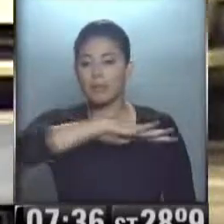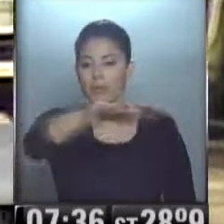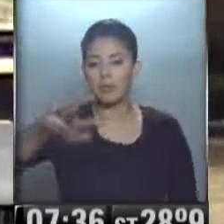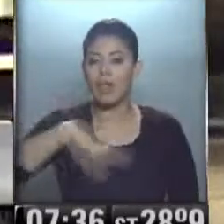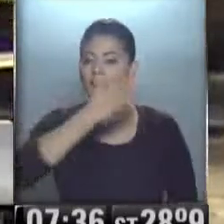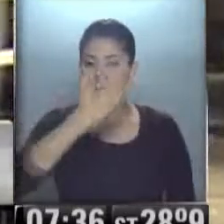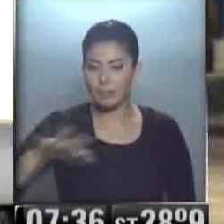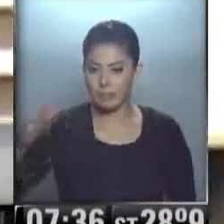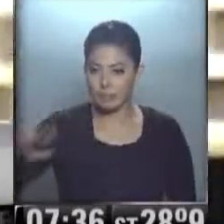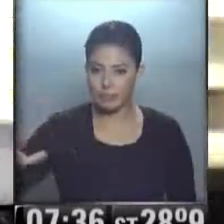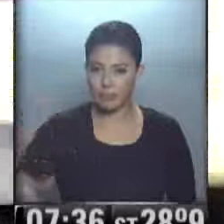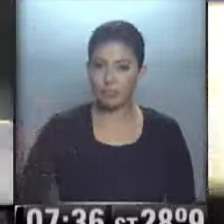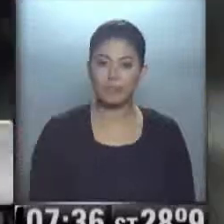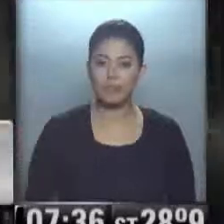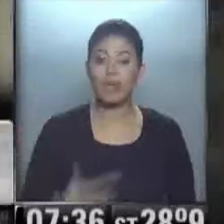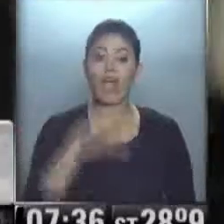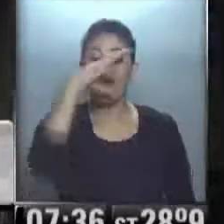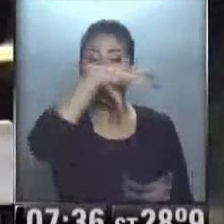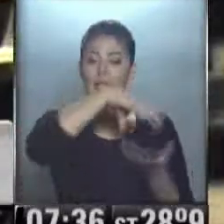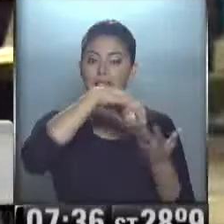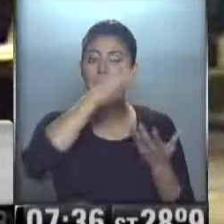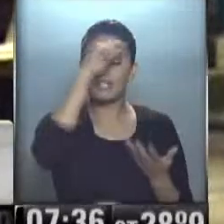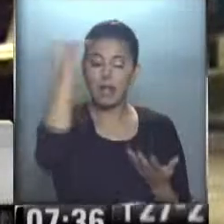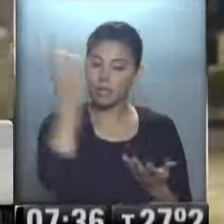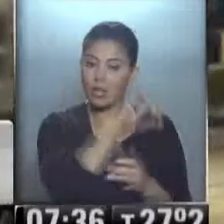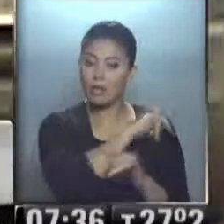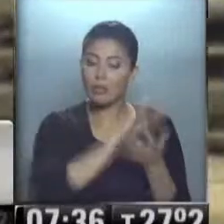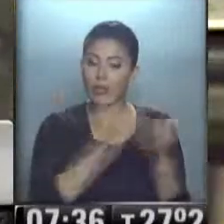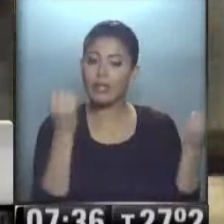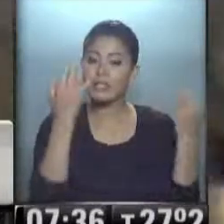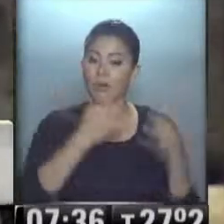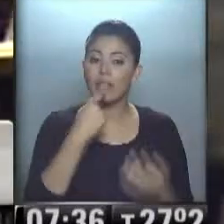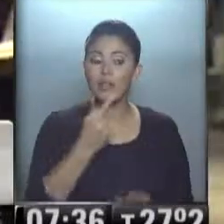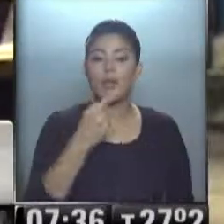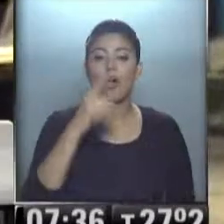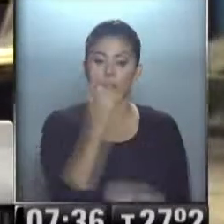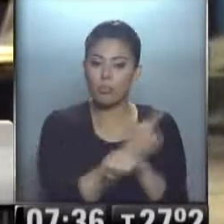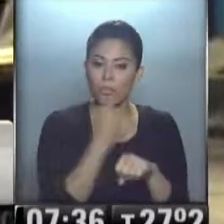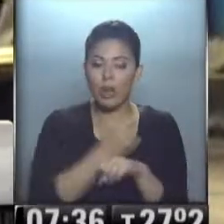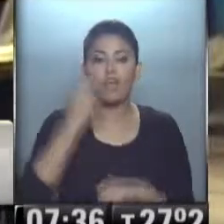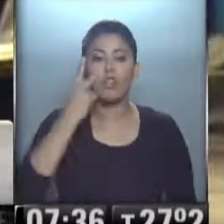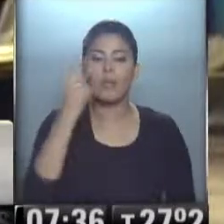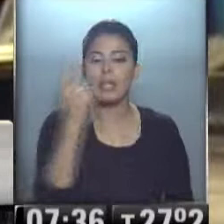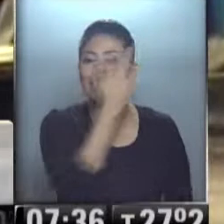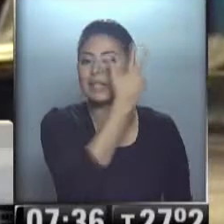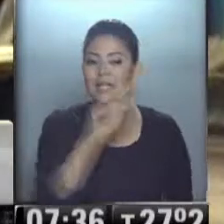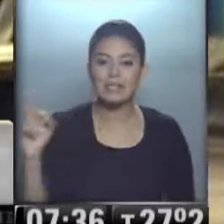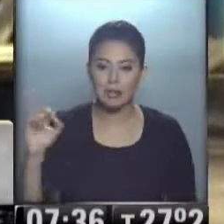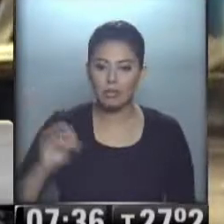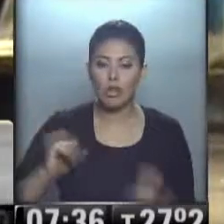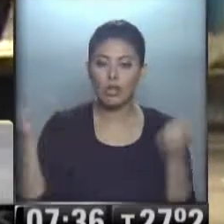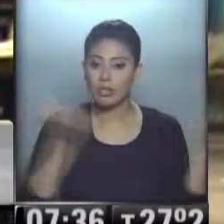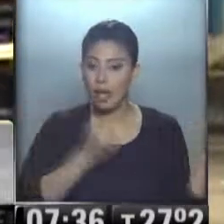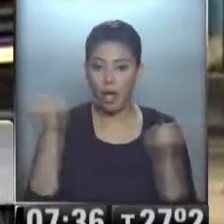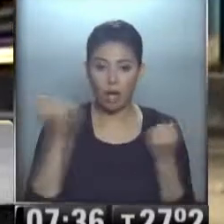atlántica la agencia nacional de seguridad informó que por ahora 2 mil 300 vehículos pasaron